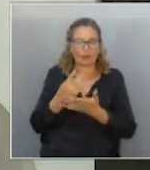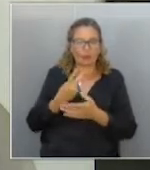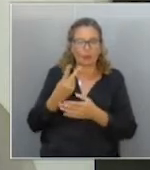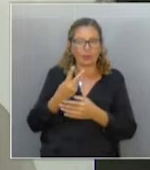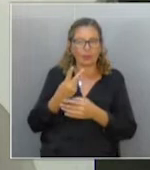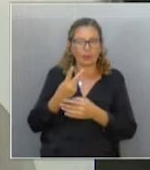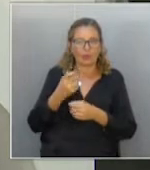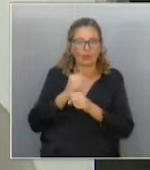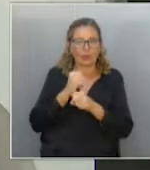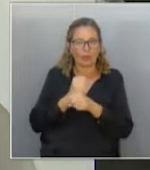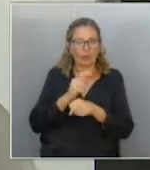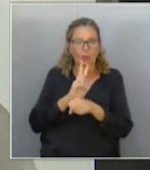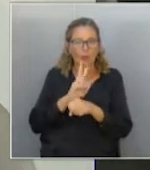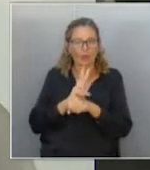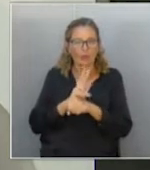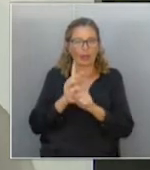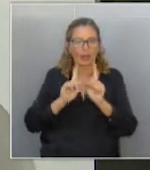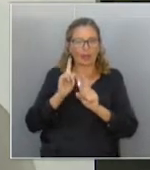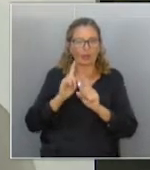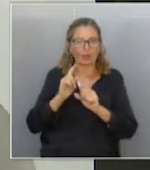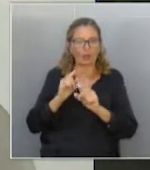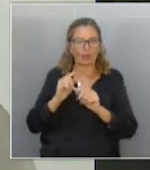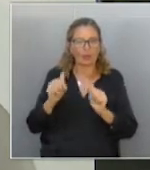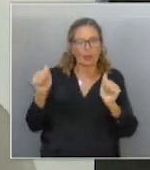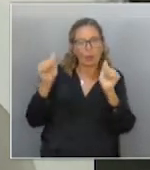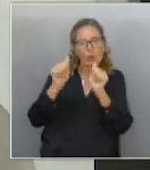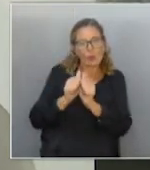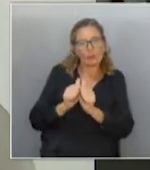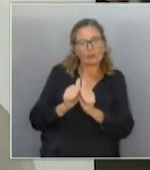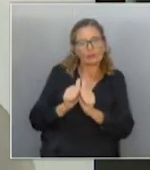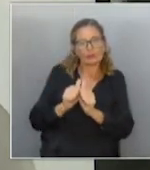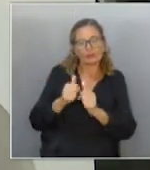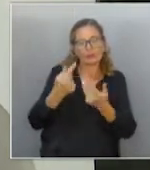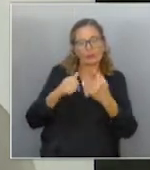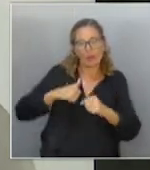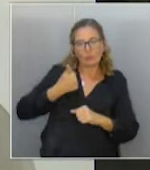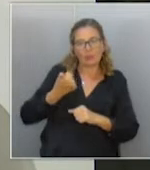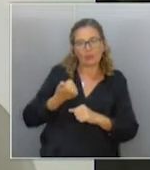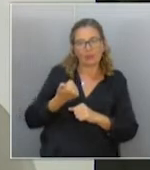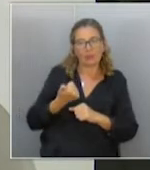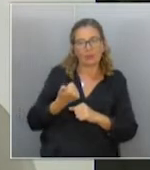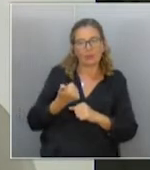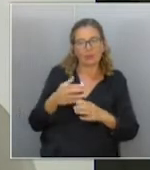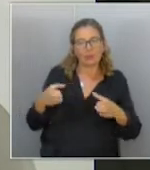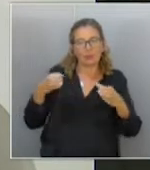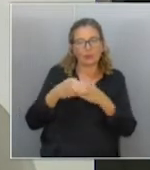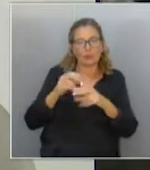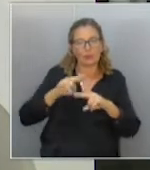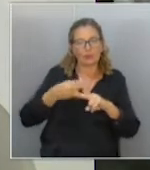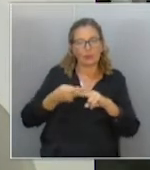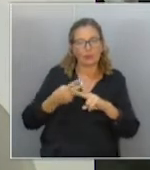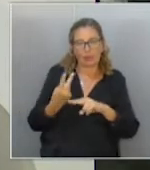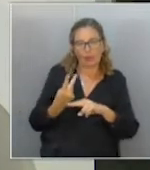tal, nos pareció como una oportunidad linda de hacer un trabajo de nuevo juntas. Entonces, está, aprovechamos como reunirnos de nuevo como dupla